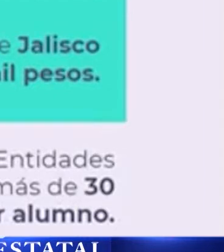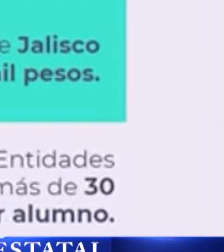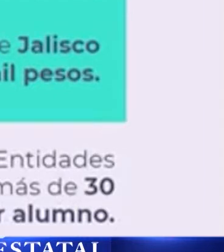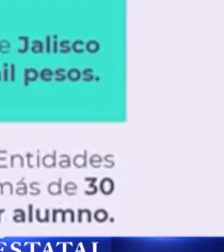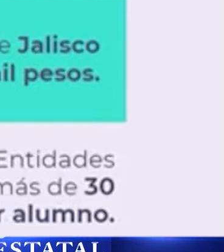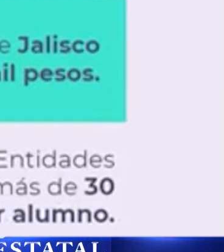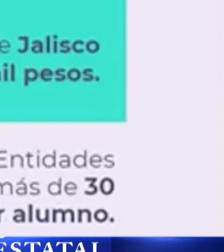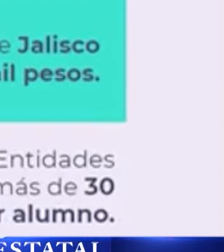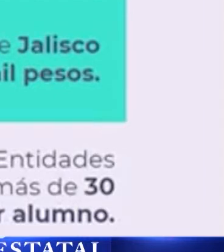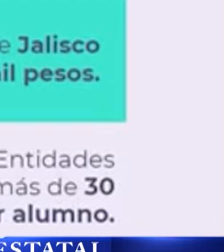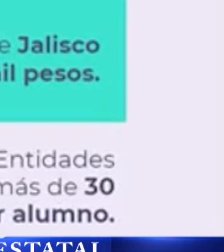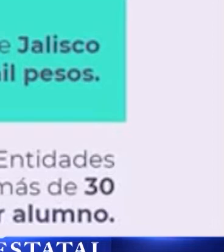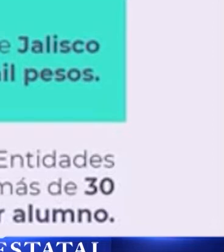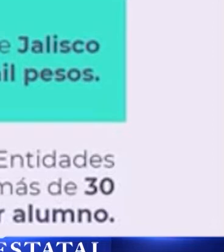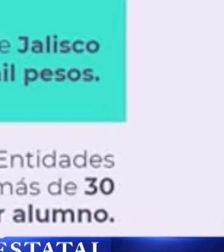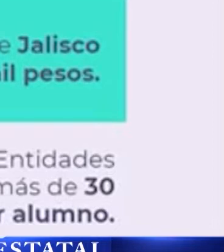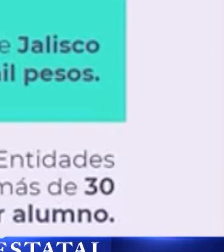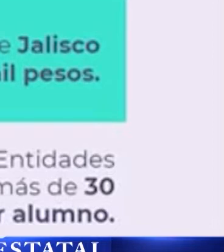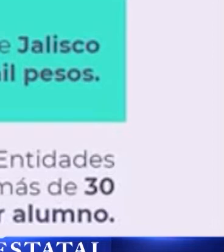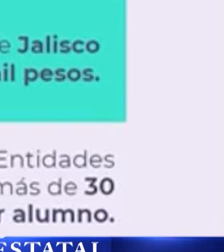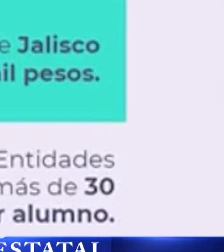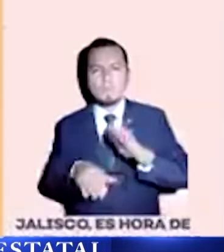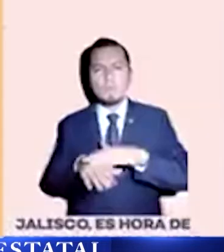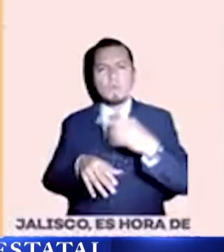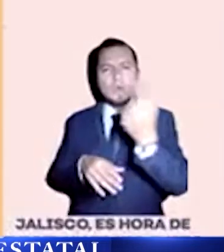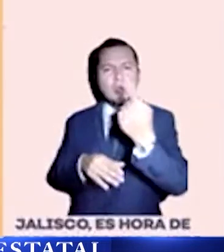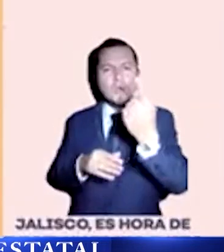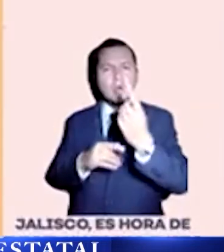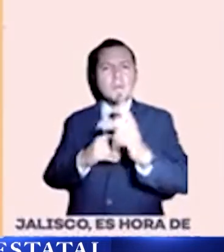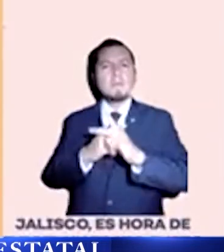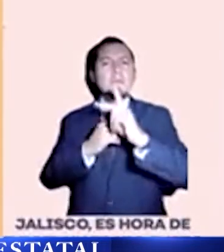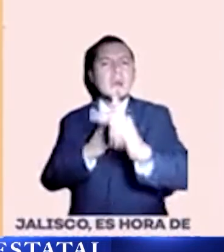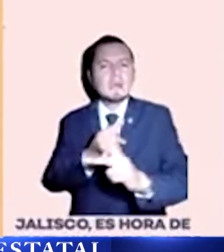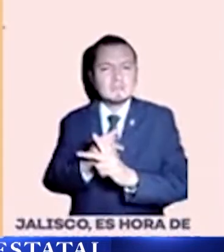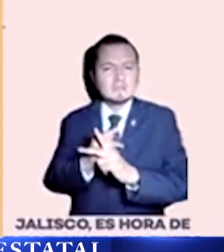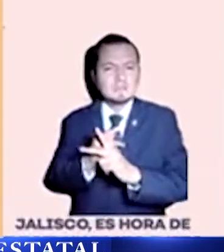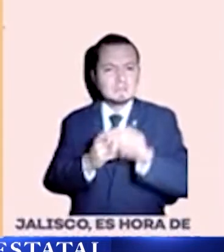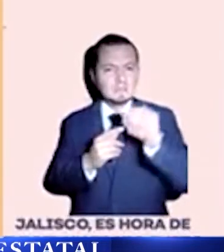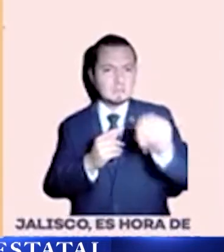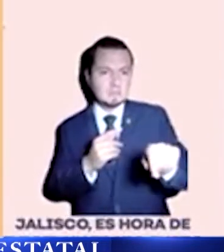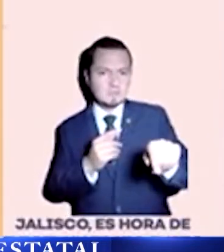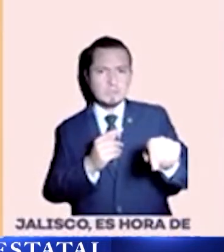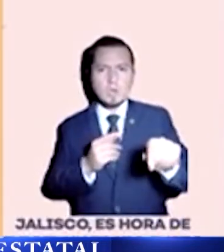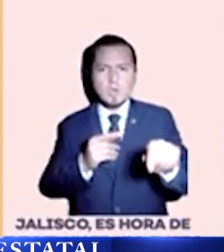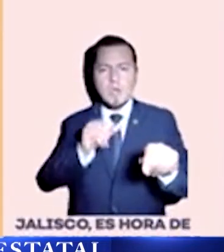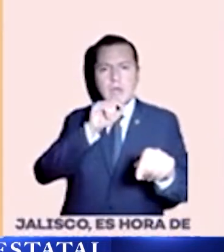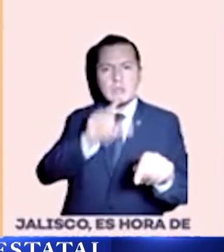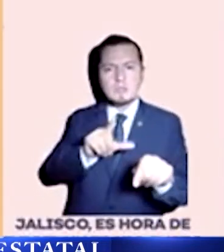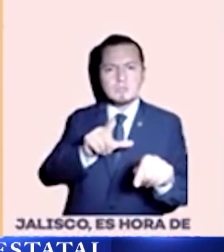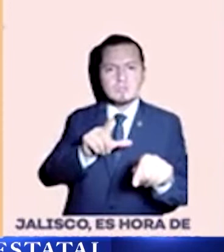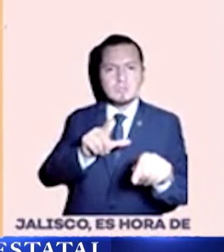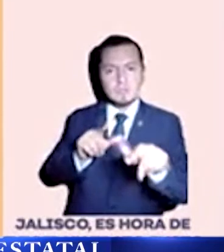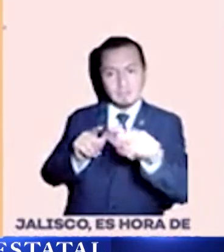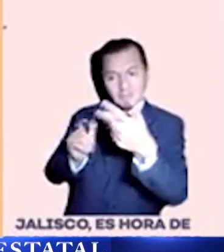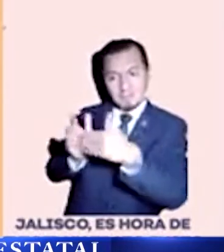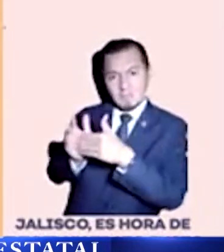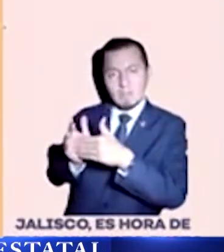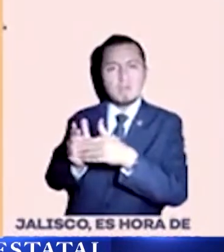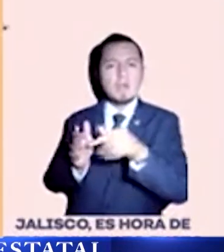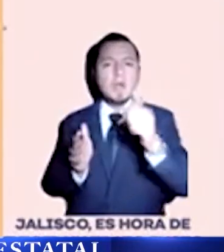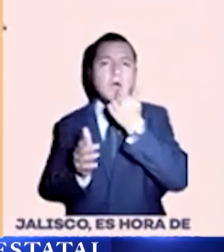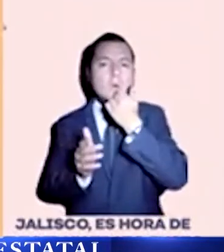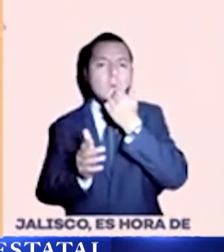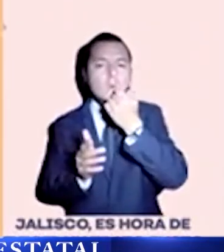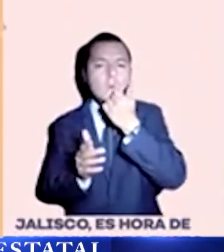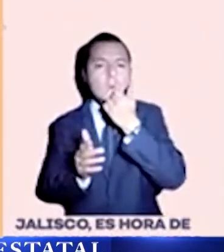por alumno? ¿Por qué en este país, desde la perspectiva del gobierno federal, hay alumnos